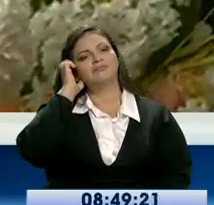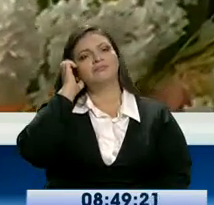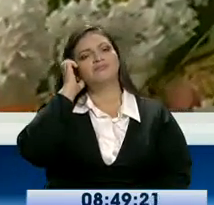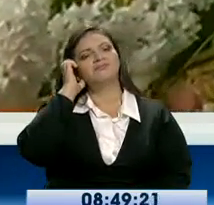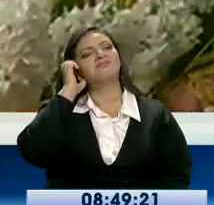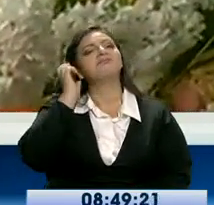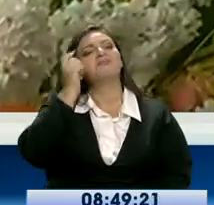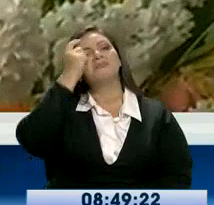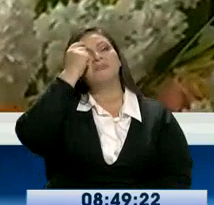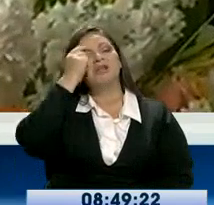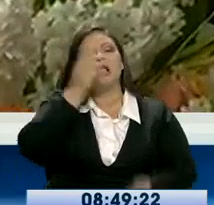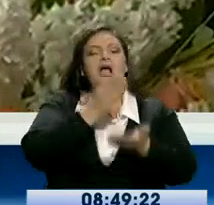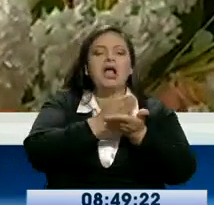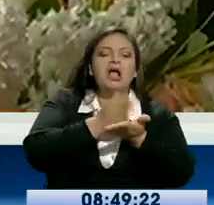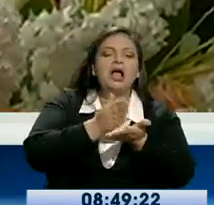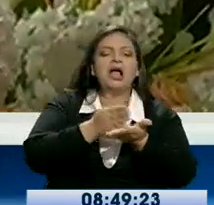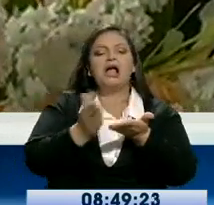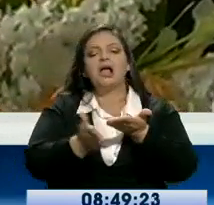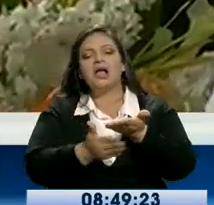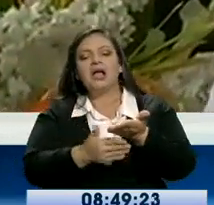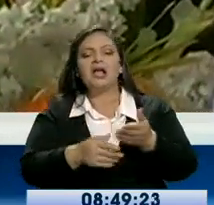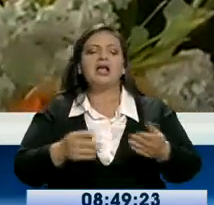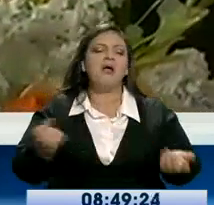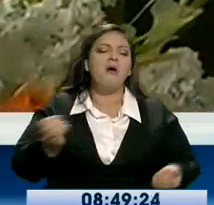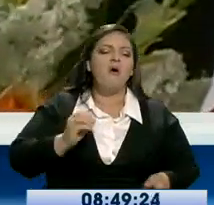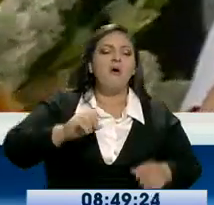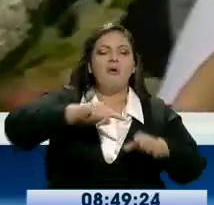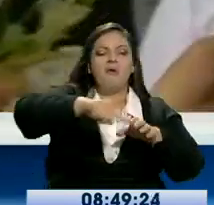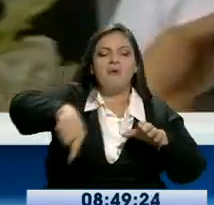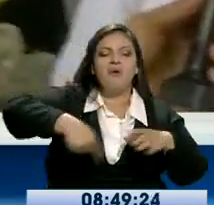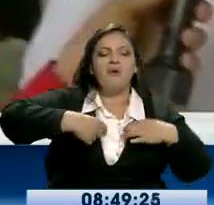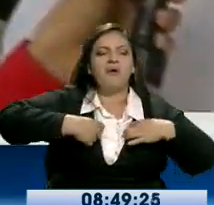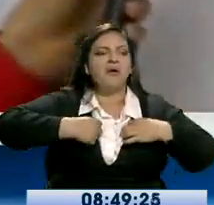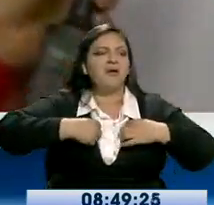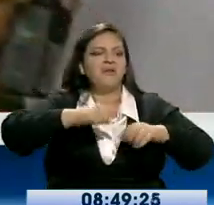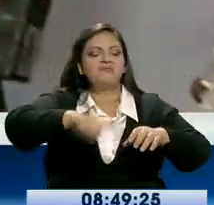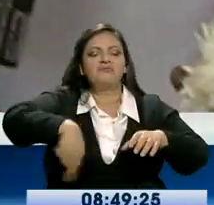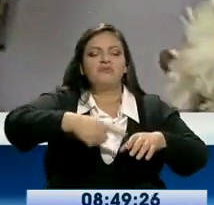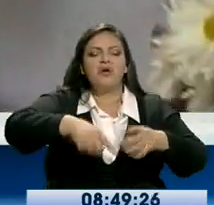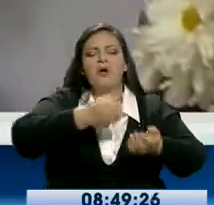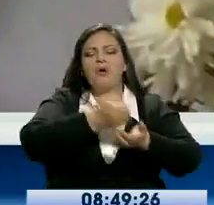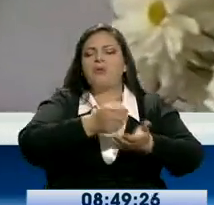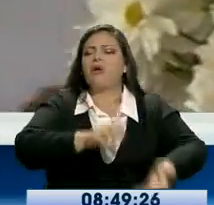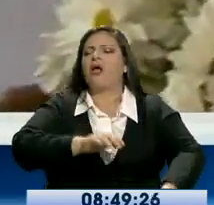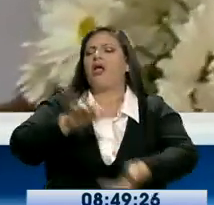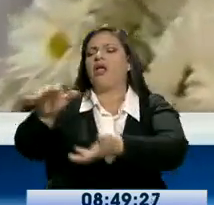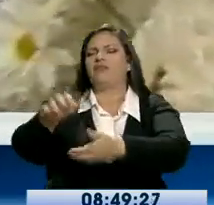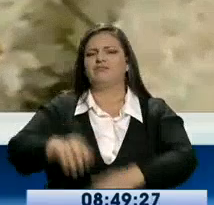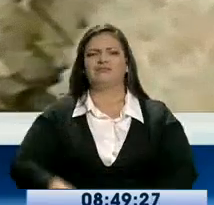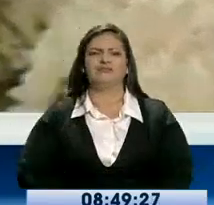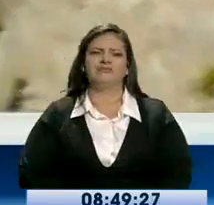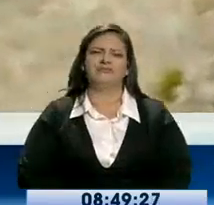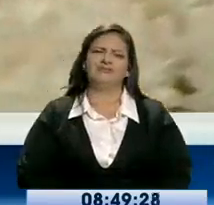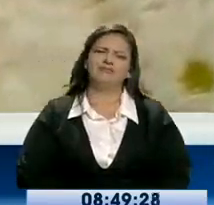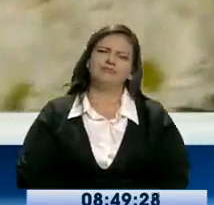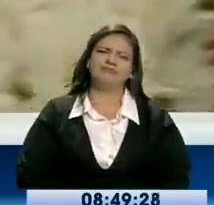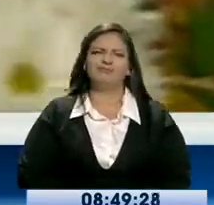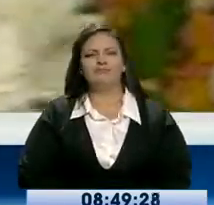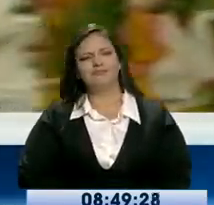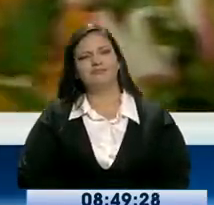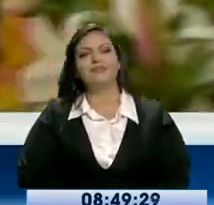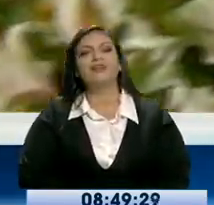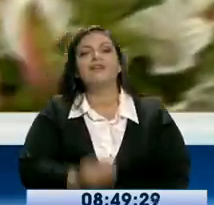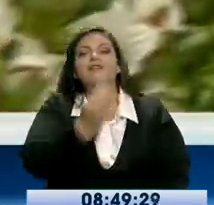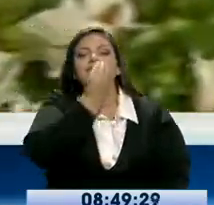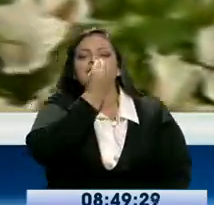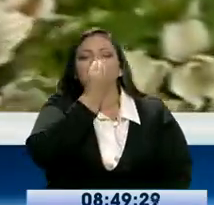que algo que capaz que le estamos mandando a hacer a ella. Exactamente. Entonces, mira, una flor es